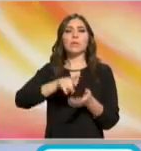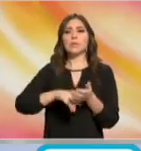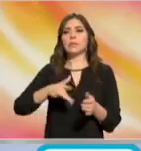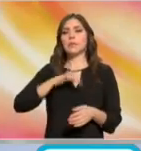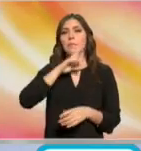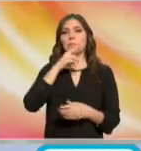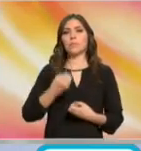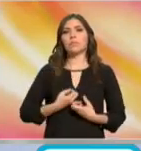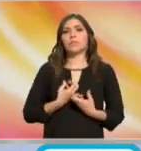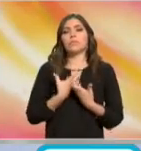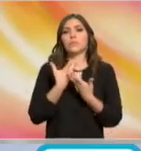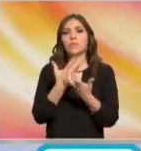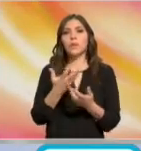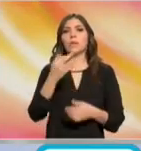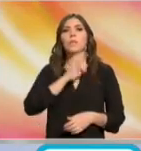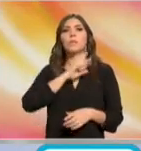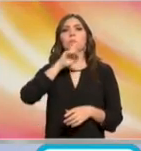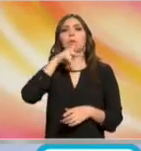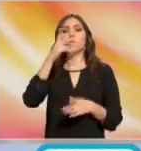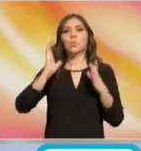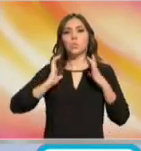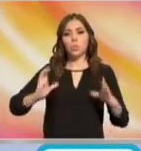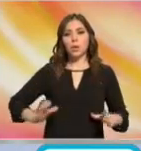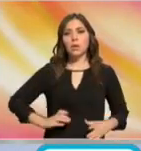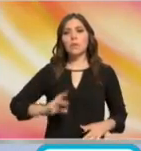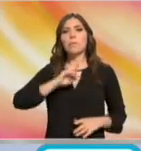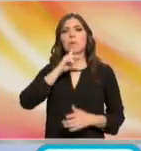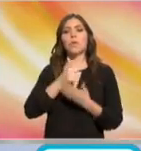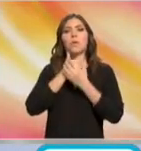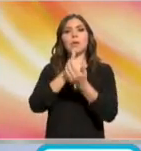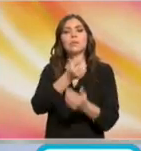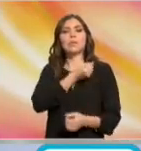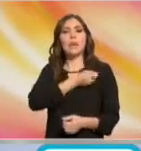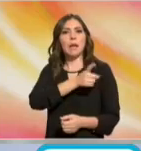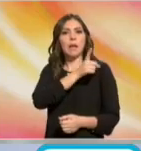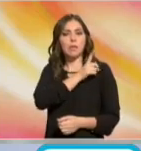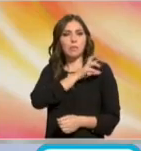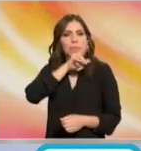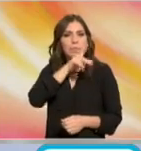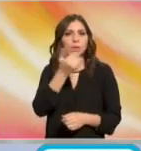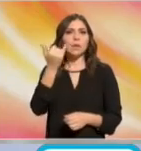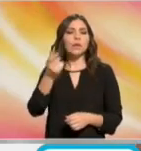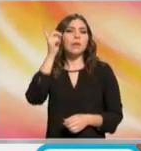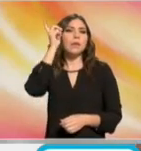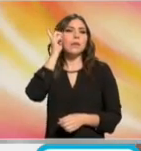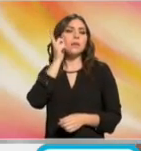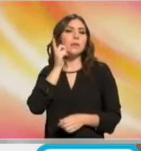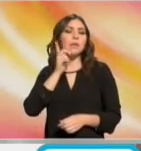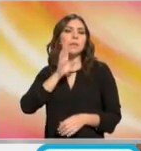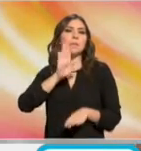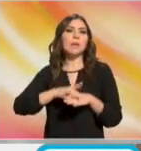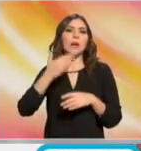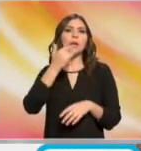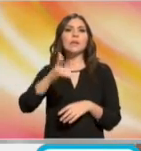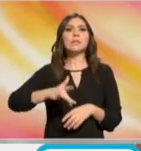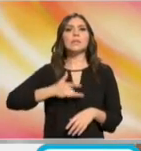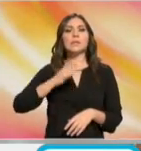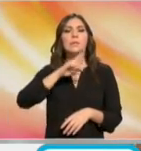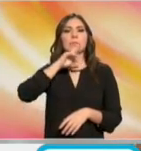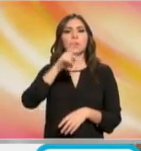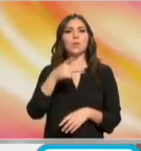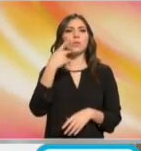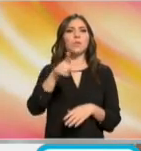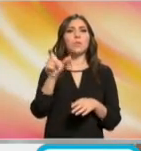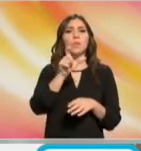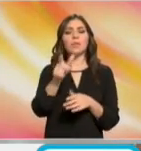emocional, física, nos ayuda a tener mejor salud, mejor estado de ánimo y dormimos hasta más rico. Claro. El chat y todos